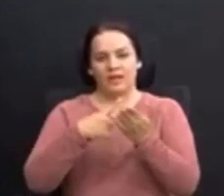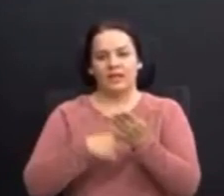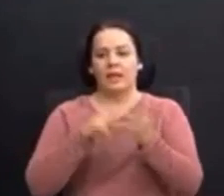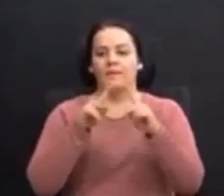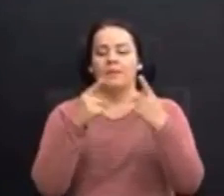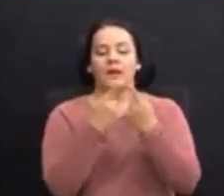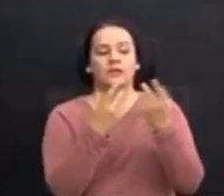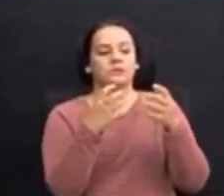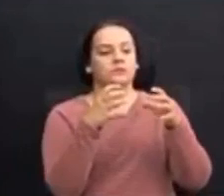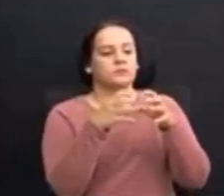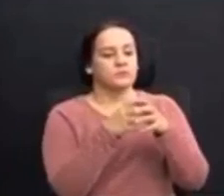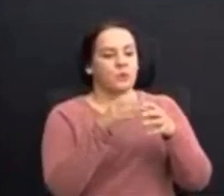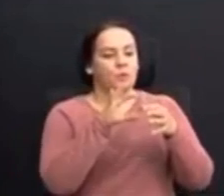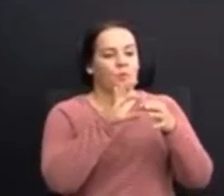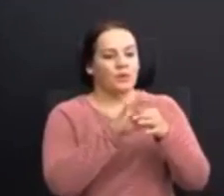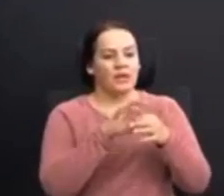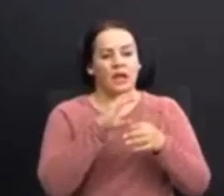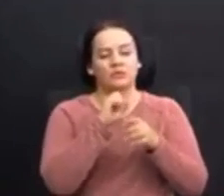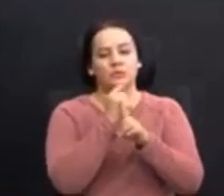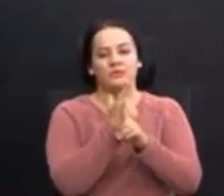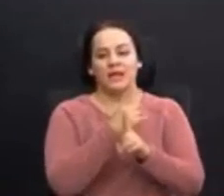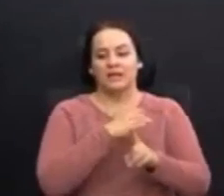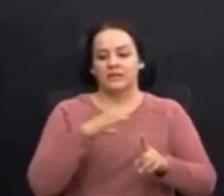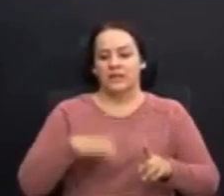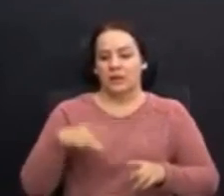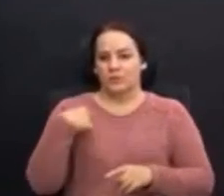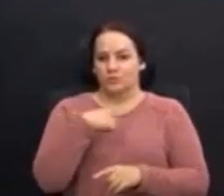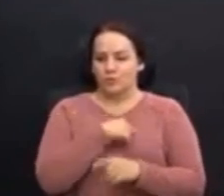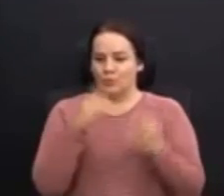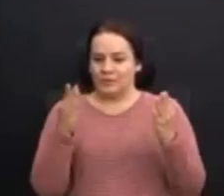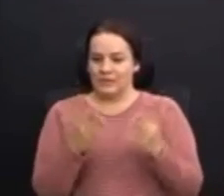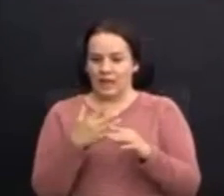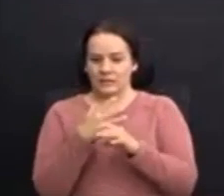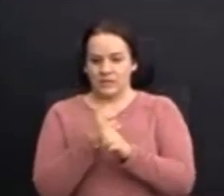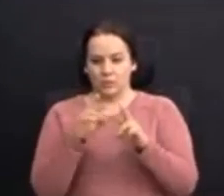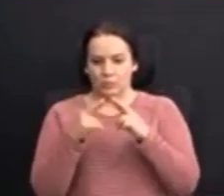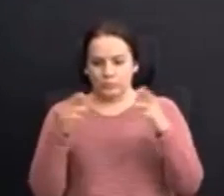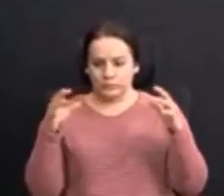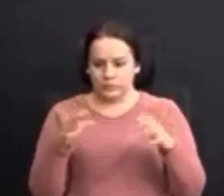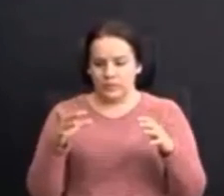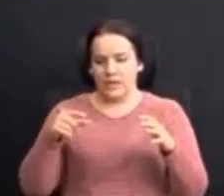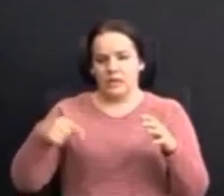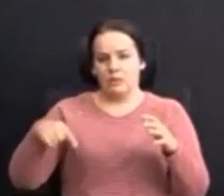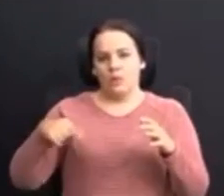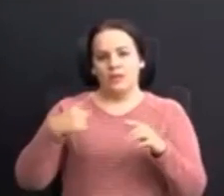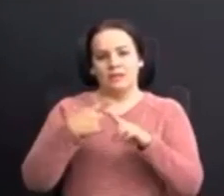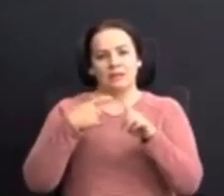Social Cristiana dice presente, aquí estamos haciendo quórum desde temprano. Ha habido